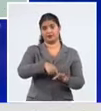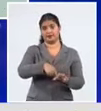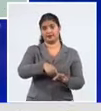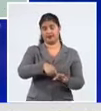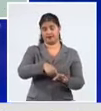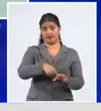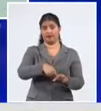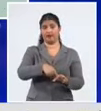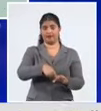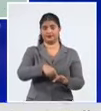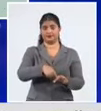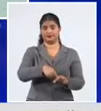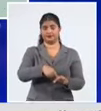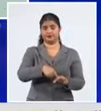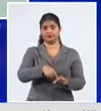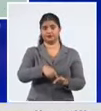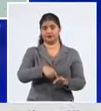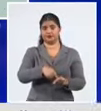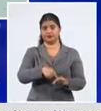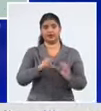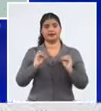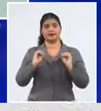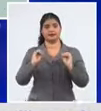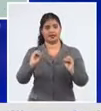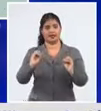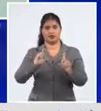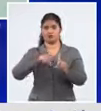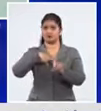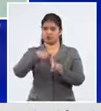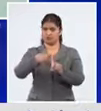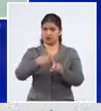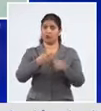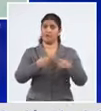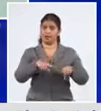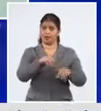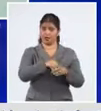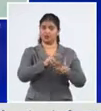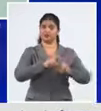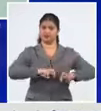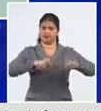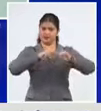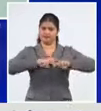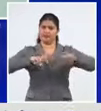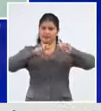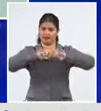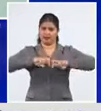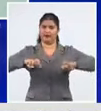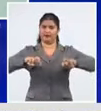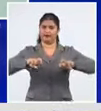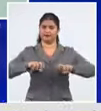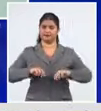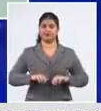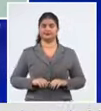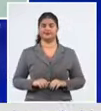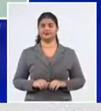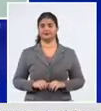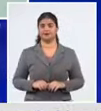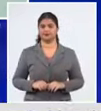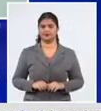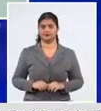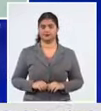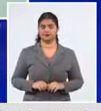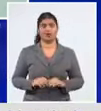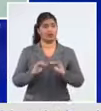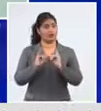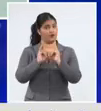que nuevamente no diagnostica casos de COVID-19. Ahora, las positividades